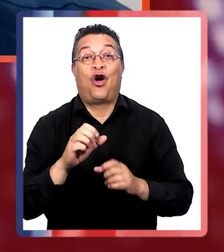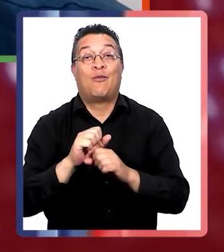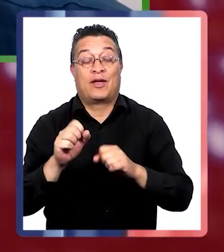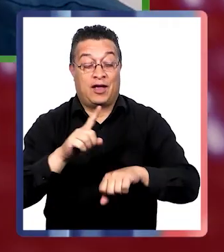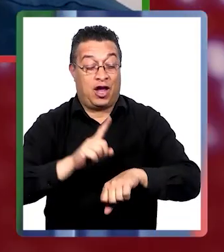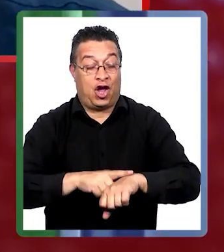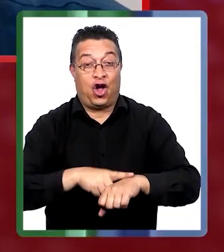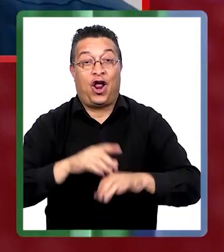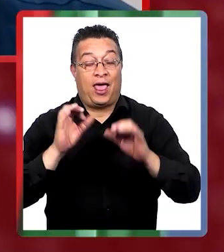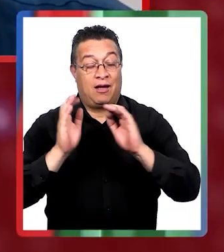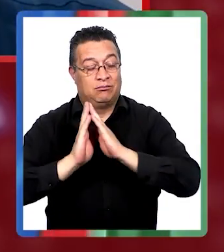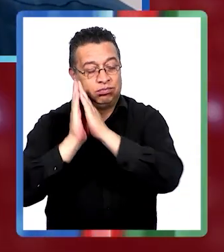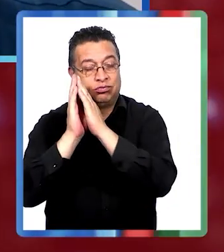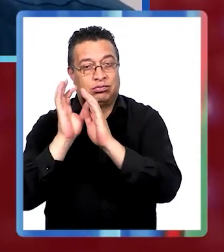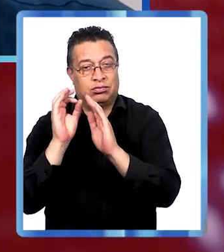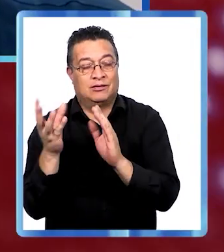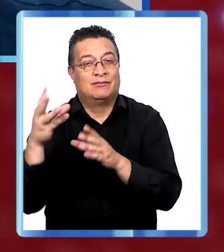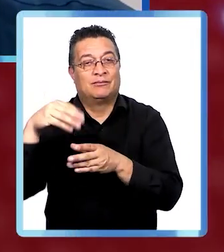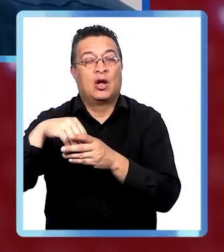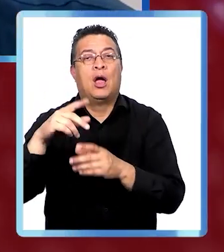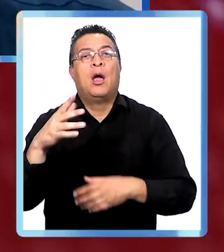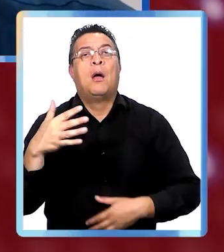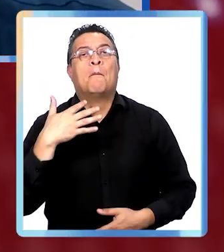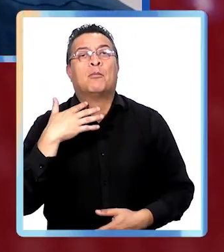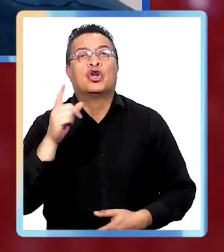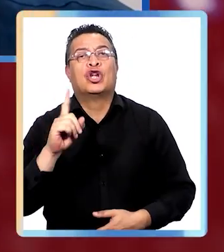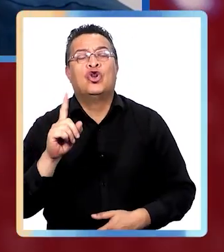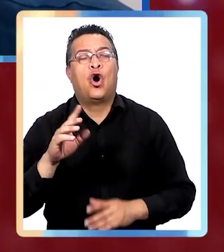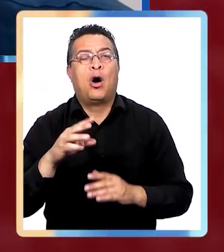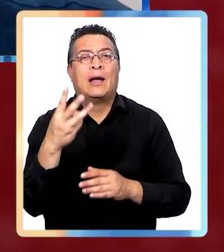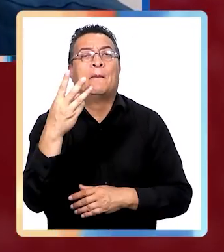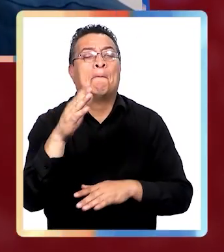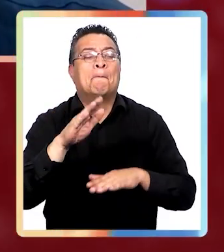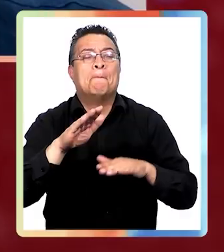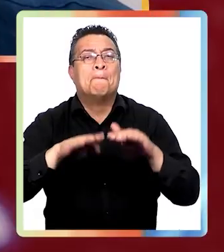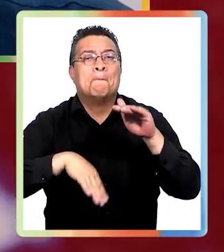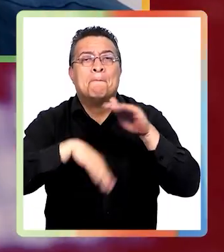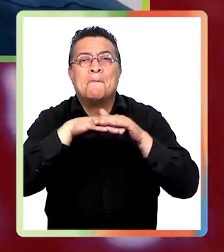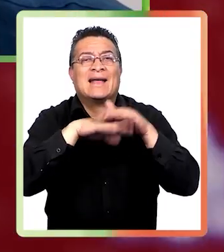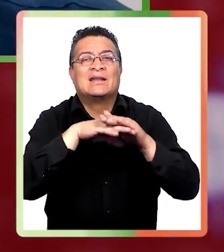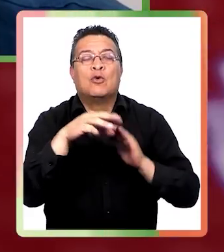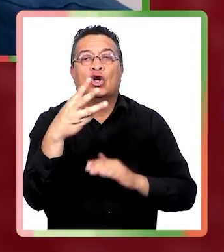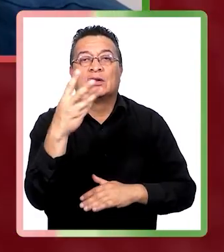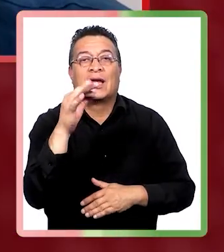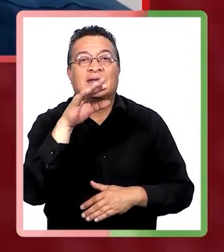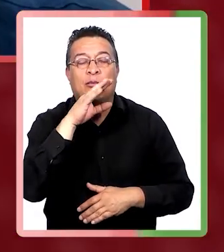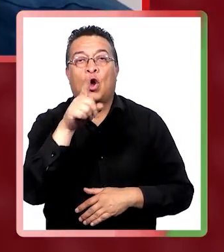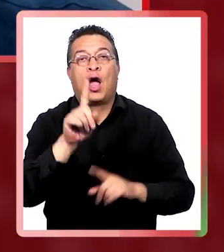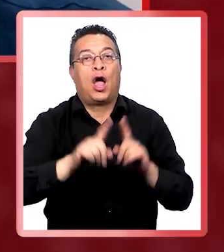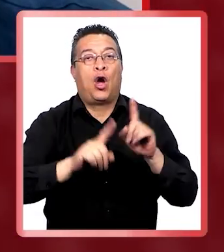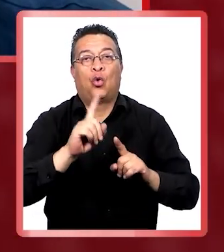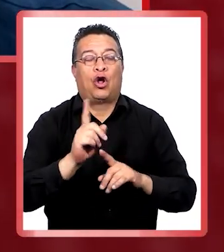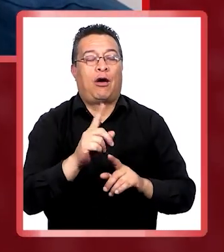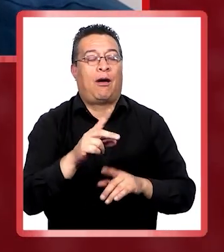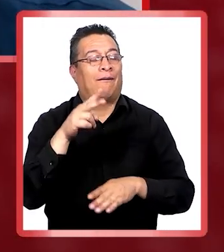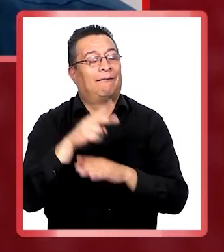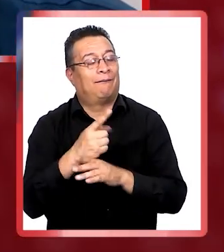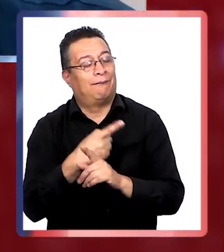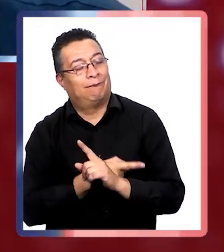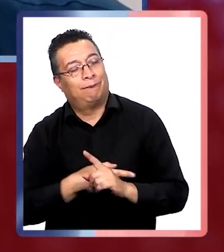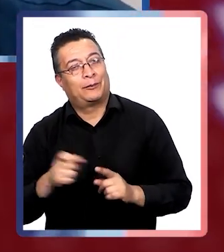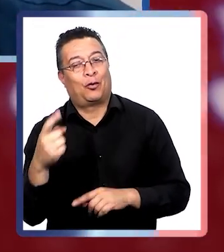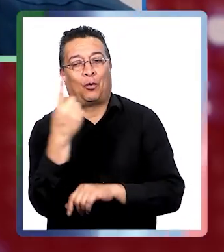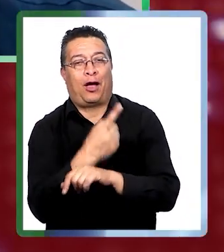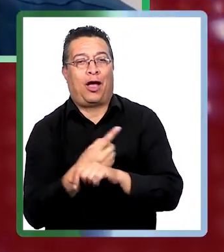se espera de tu horario base del dormir, pero ¿por qué no más allá de media hora? Para los que son buenos para quedarse pegados